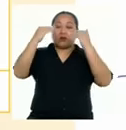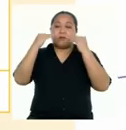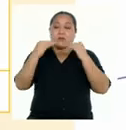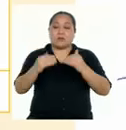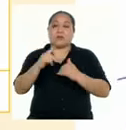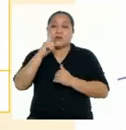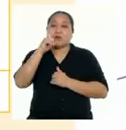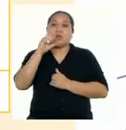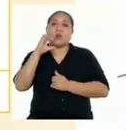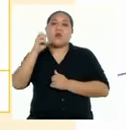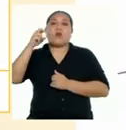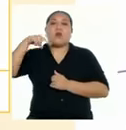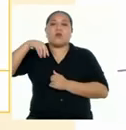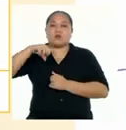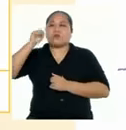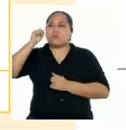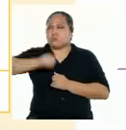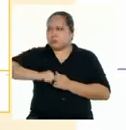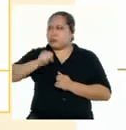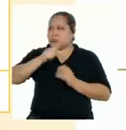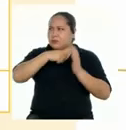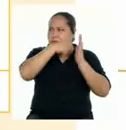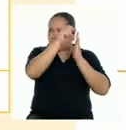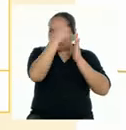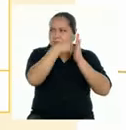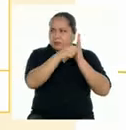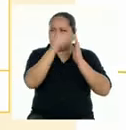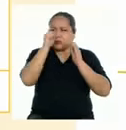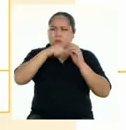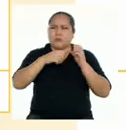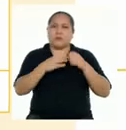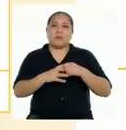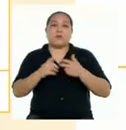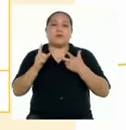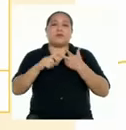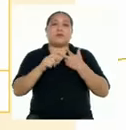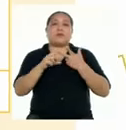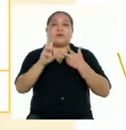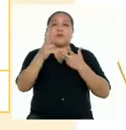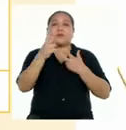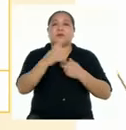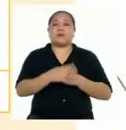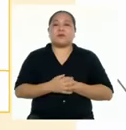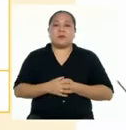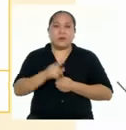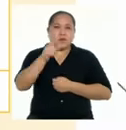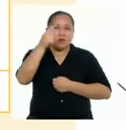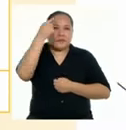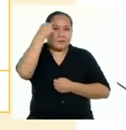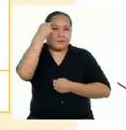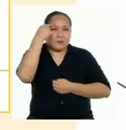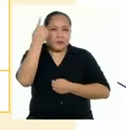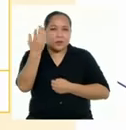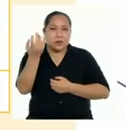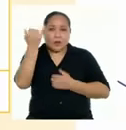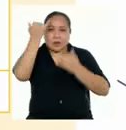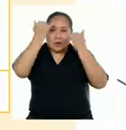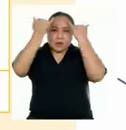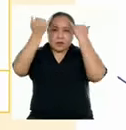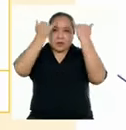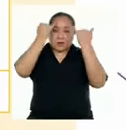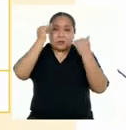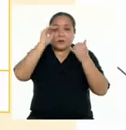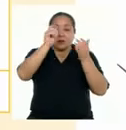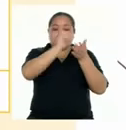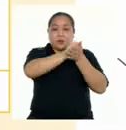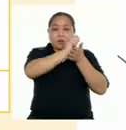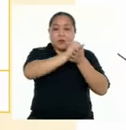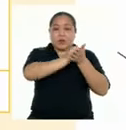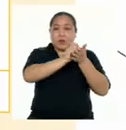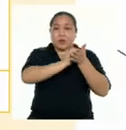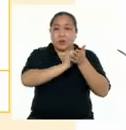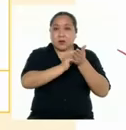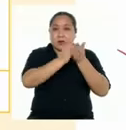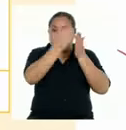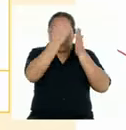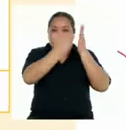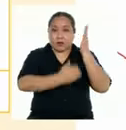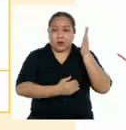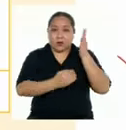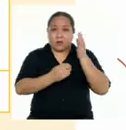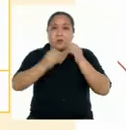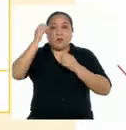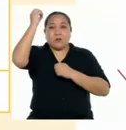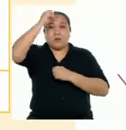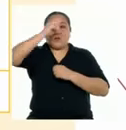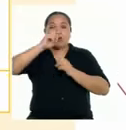una conclusión. Así que marcaré que sí. Tercer criterio. ¿Piensas que las ideas en tu artículo de opinión